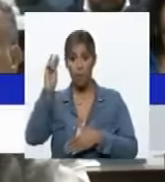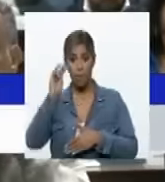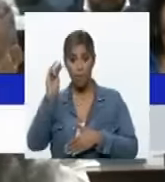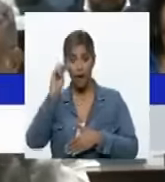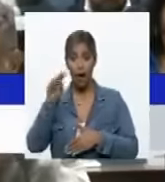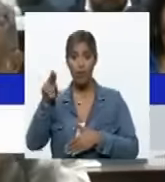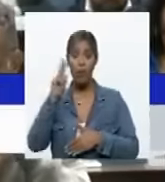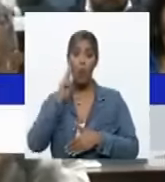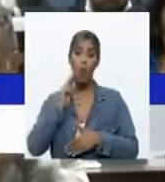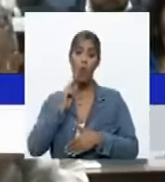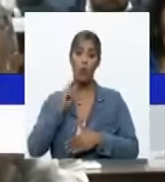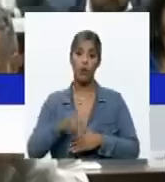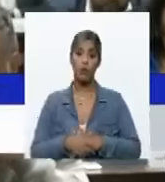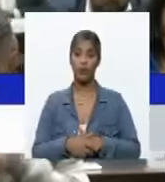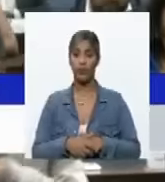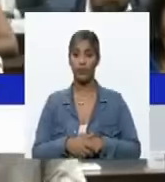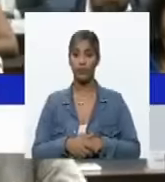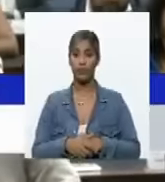de Bolívar,